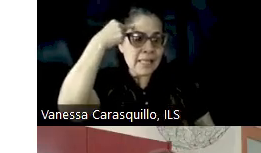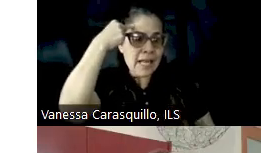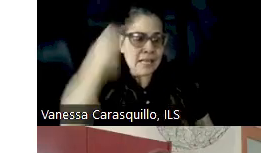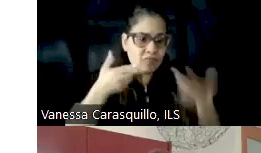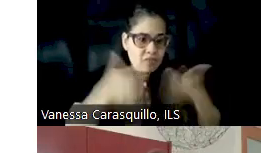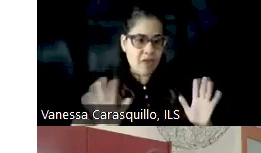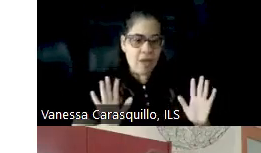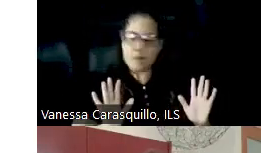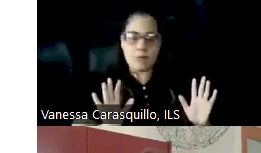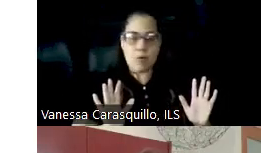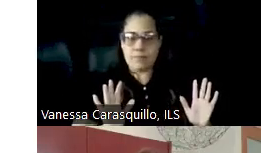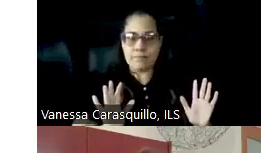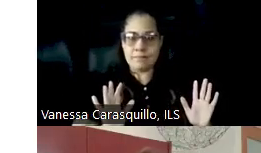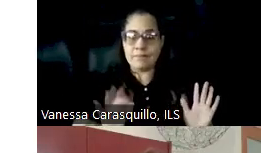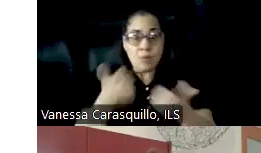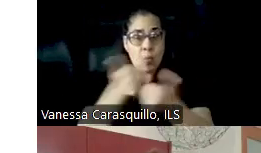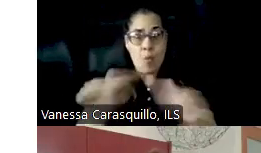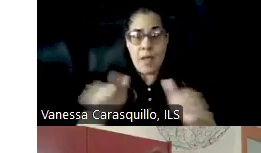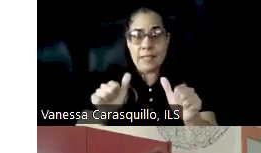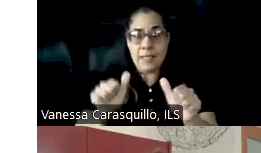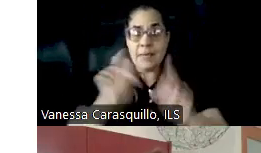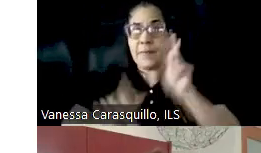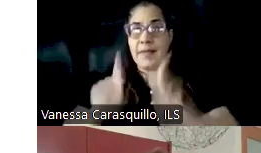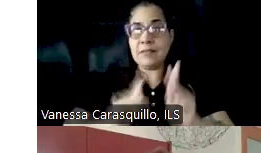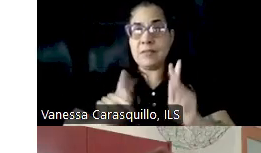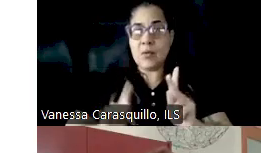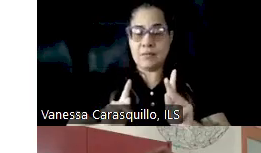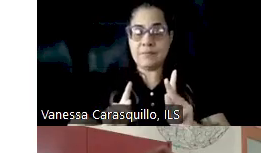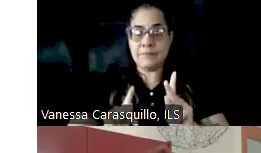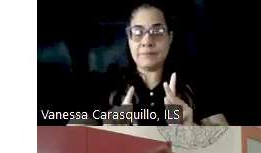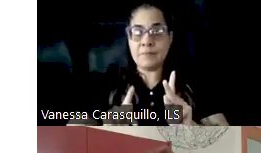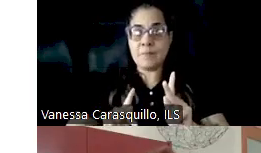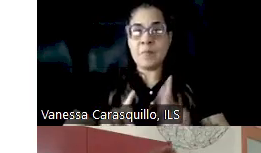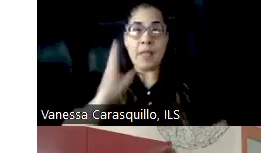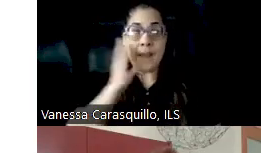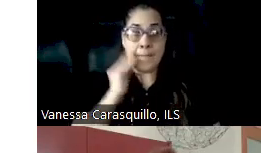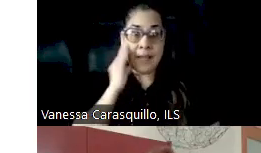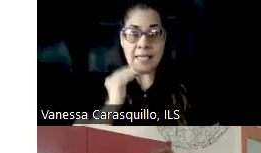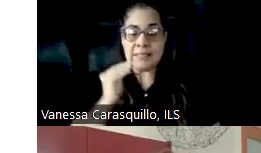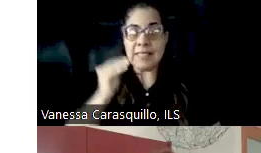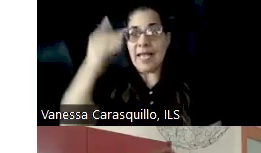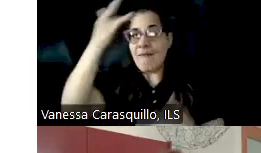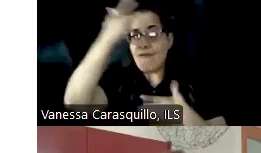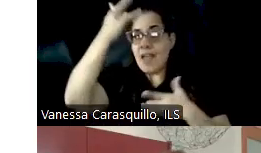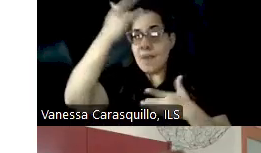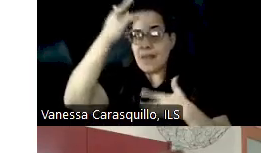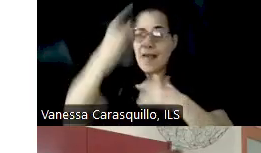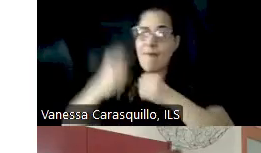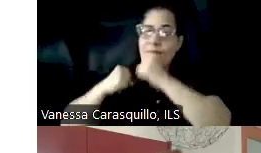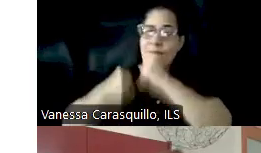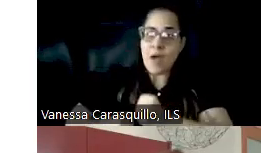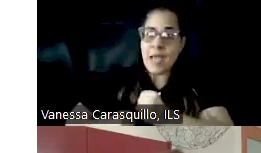ya. Cualquier persona que vive con una experiencia de una enfermedad crónica va a tener una